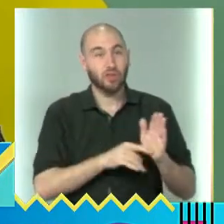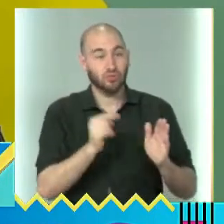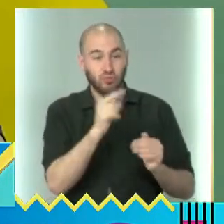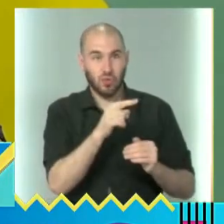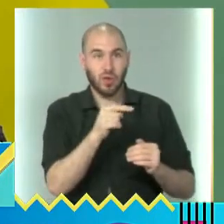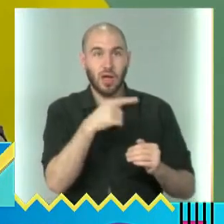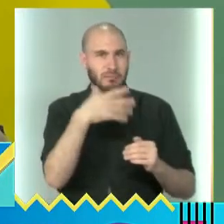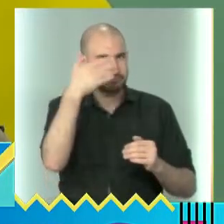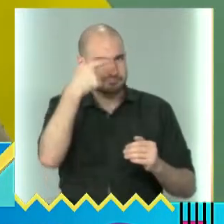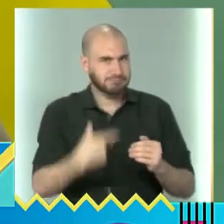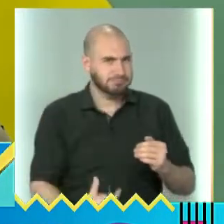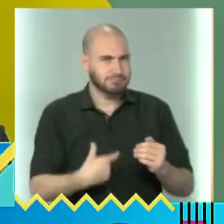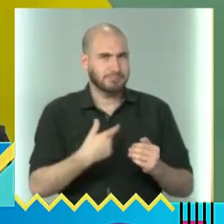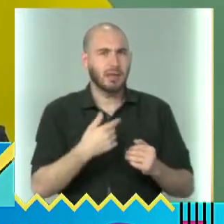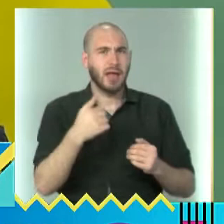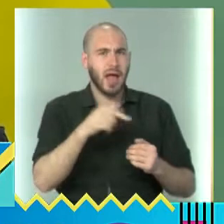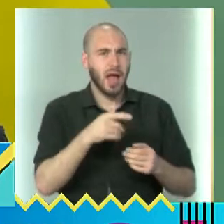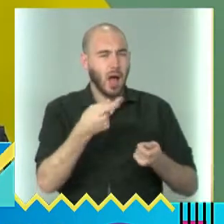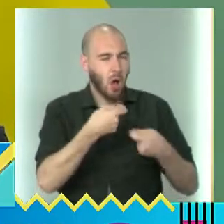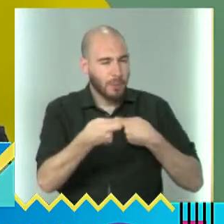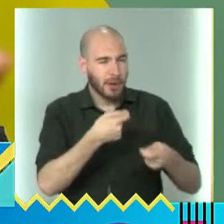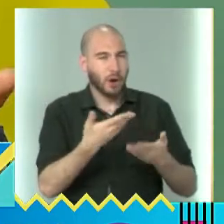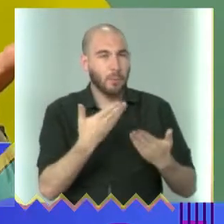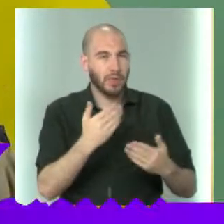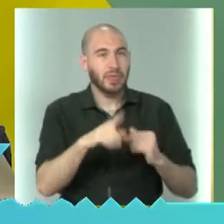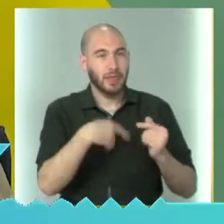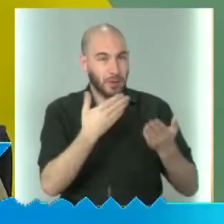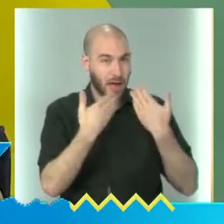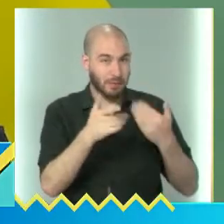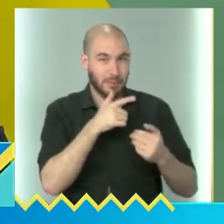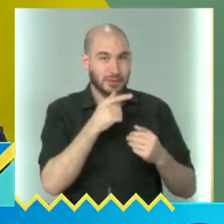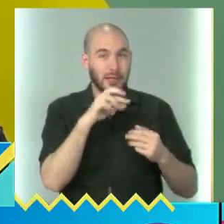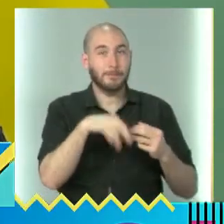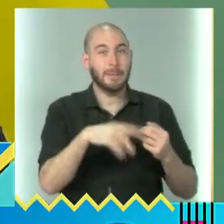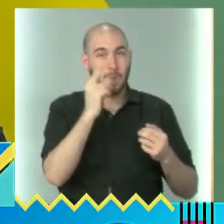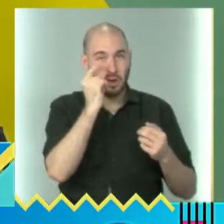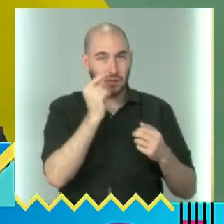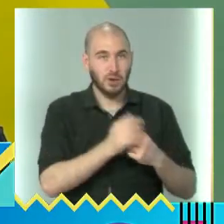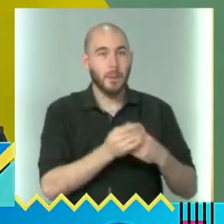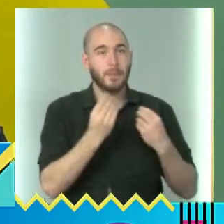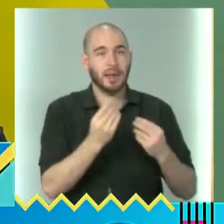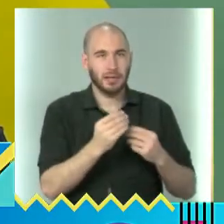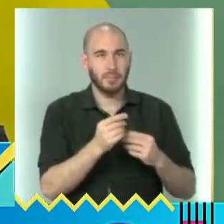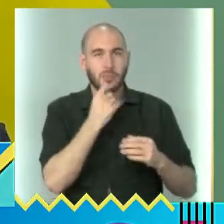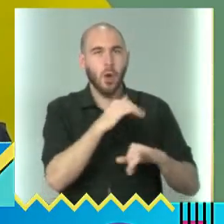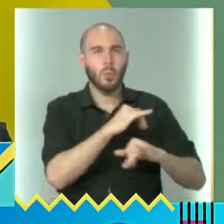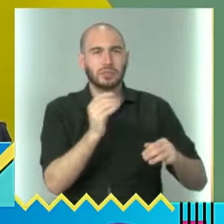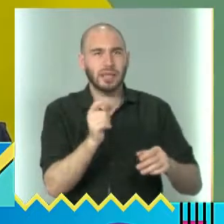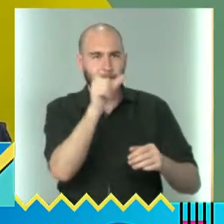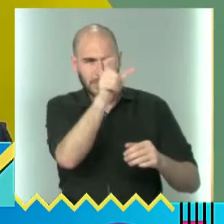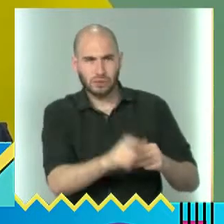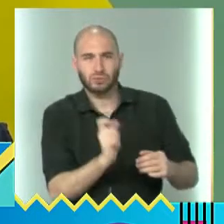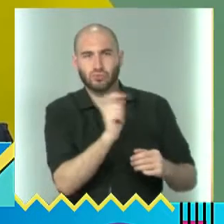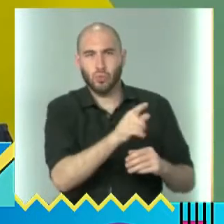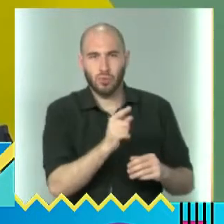tuyos tienen un perfil y pueden operar luego, y supongo que vamos a hablar de eso políticamente, para enviarte publicidad